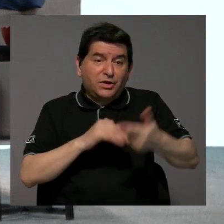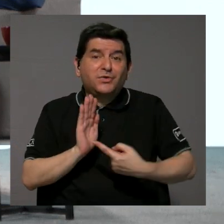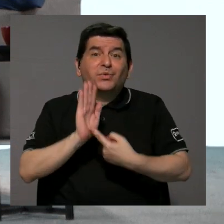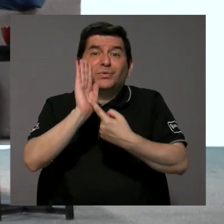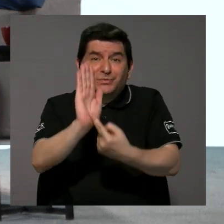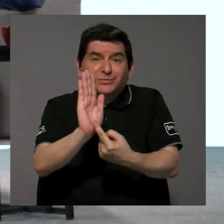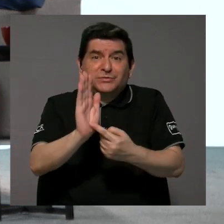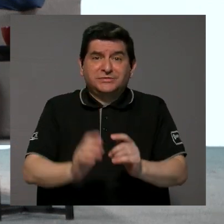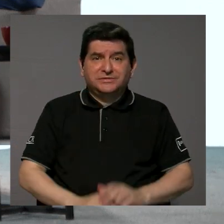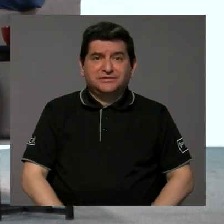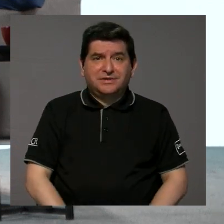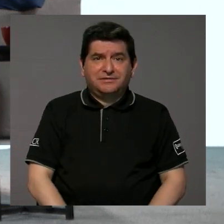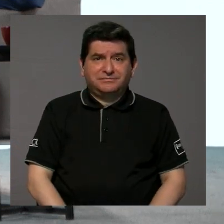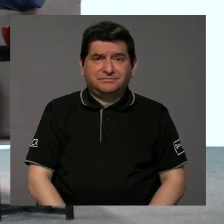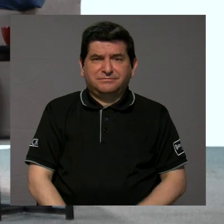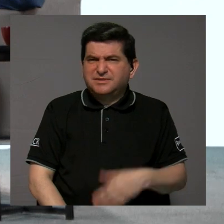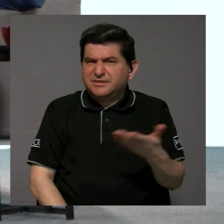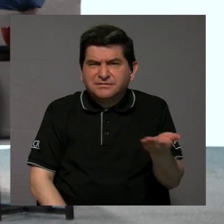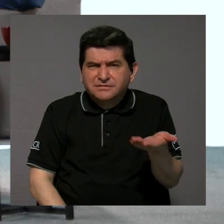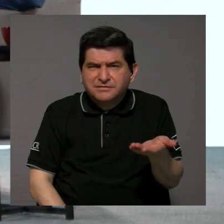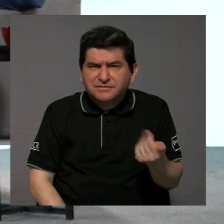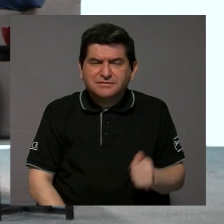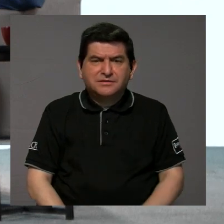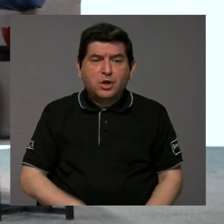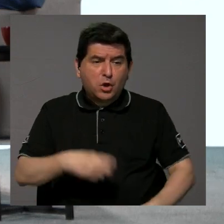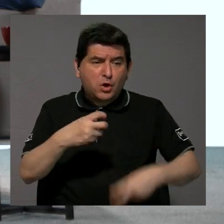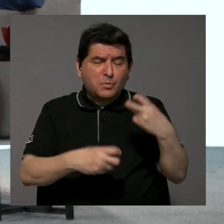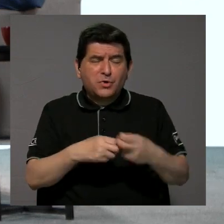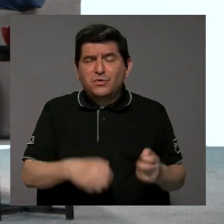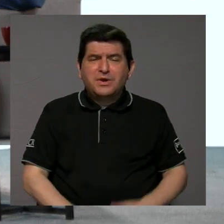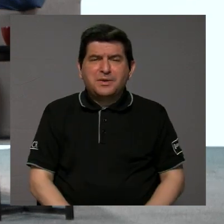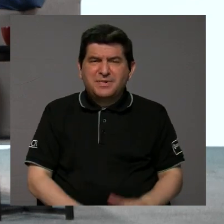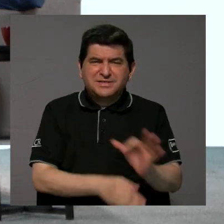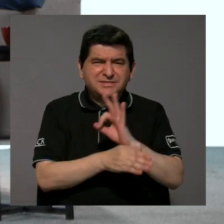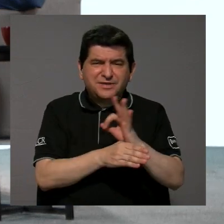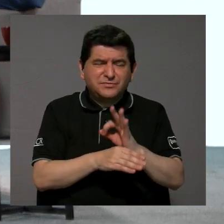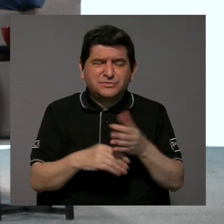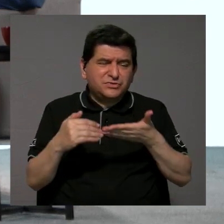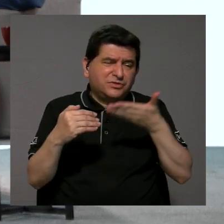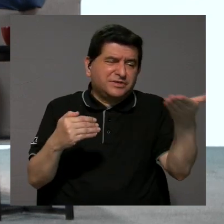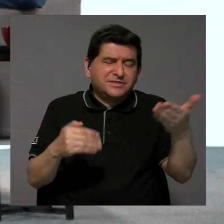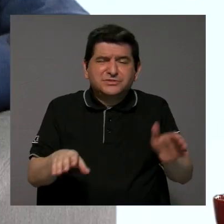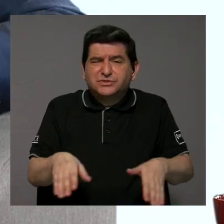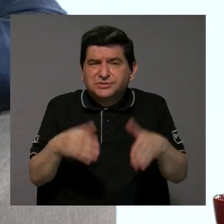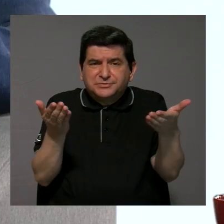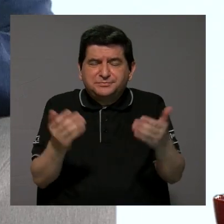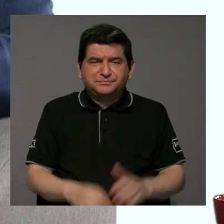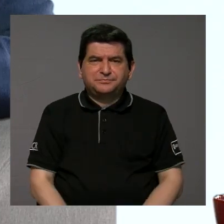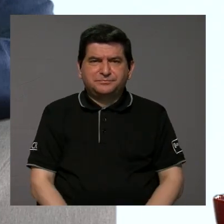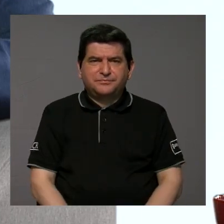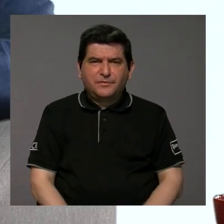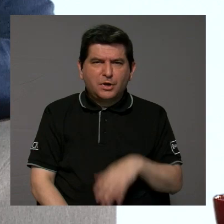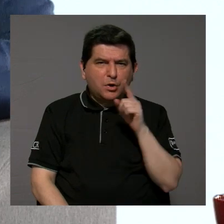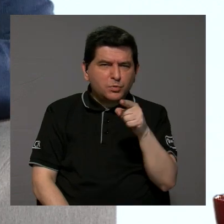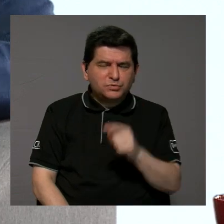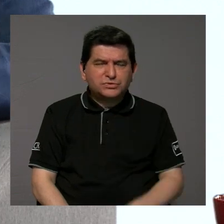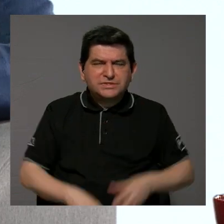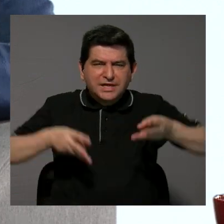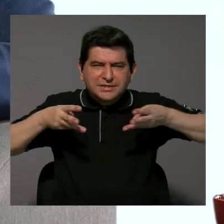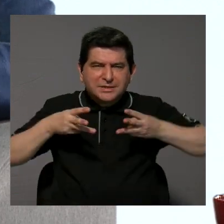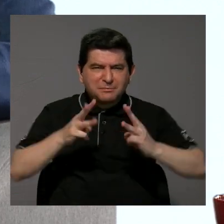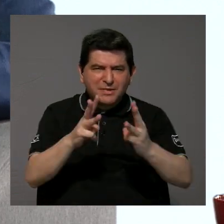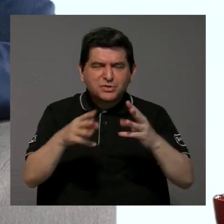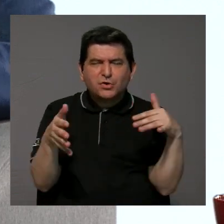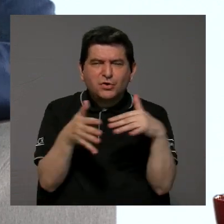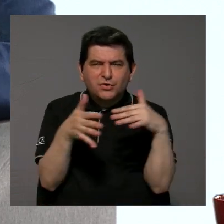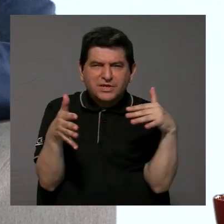refleja en problemas de desempeño, de cómo hacemos las cosas, ¿no? Juliana, ¿cómo maneja usted la metodología en